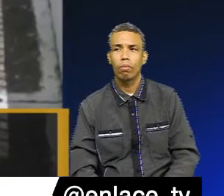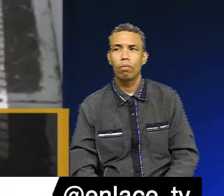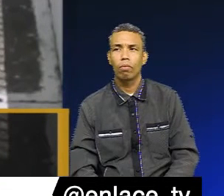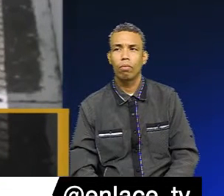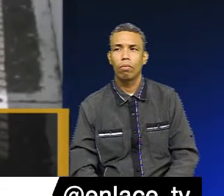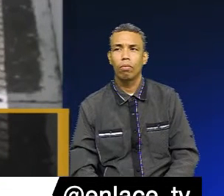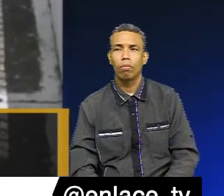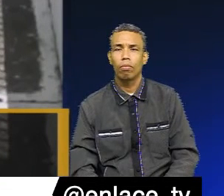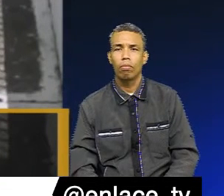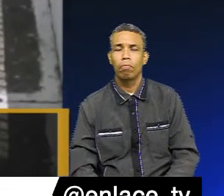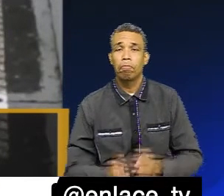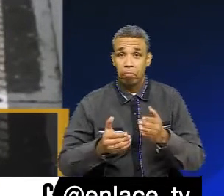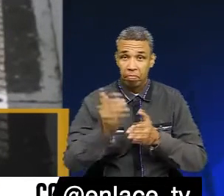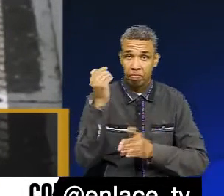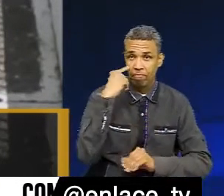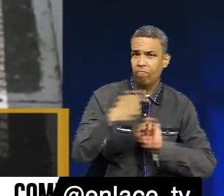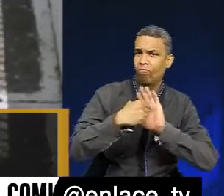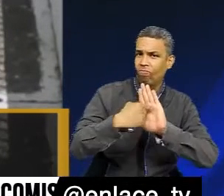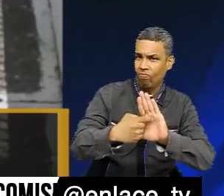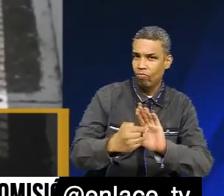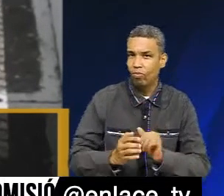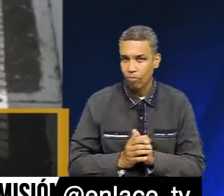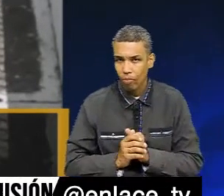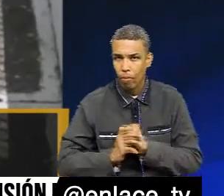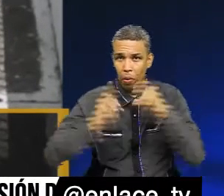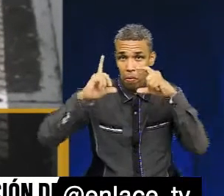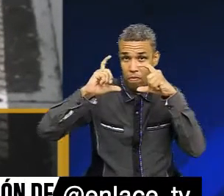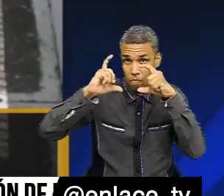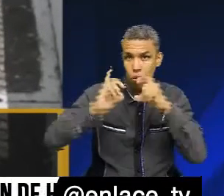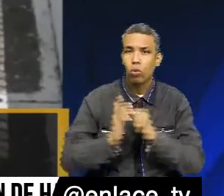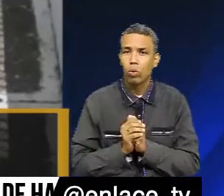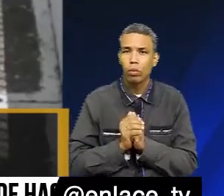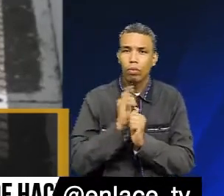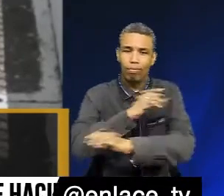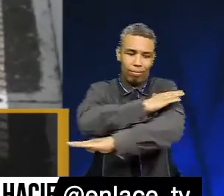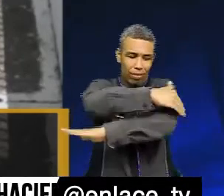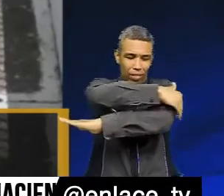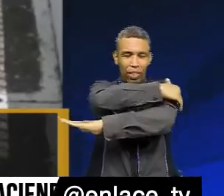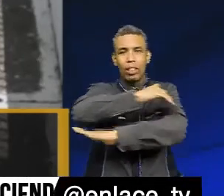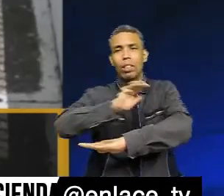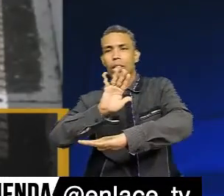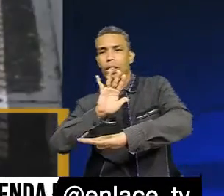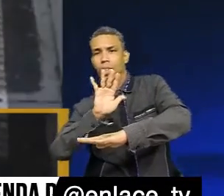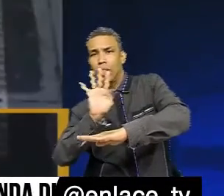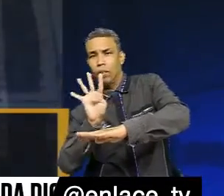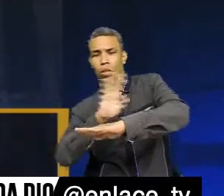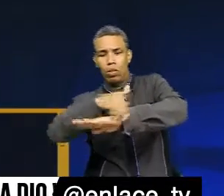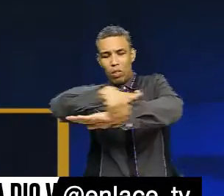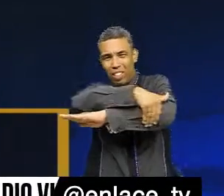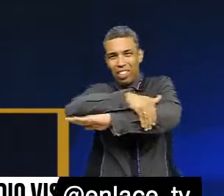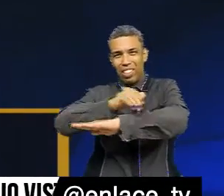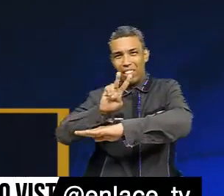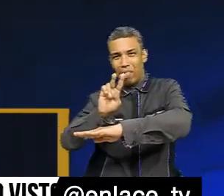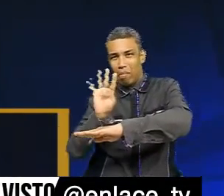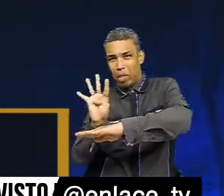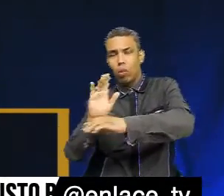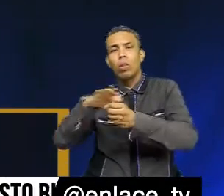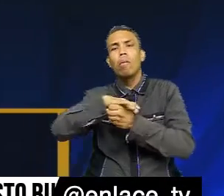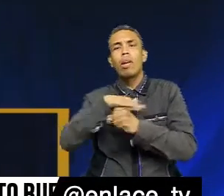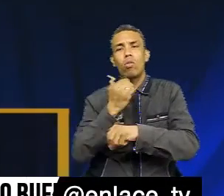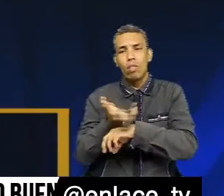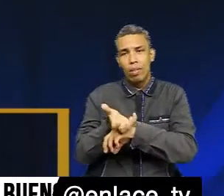Iniciamos nuestra sección Reportero Ciudadano con estas fotografías tomadas en la calle 54 con carrera 24 del barrio Galán. Según el ciudadano,